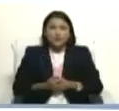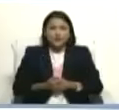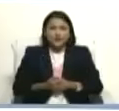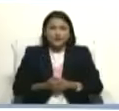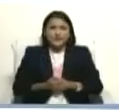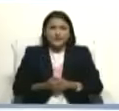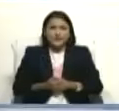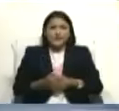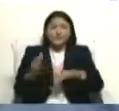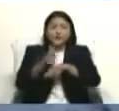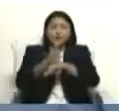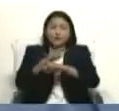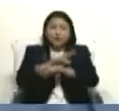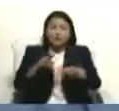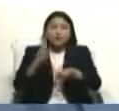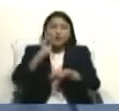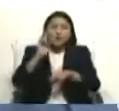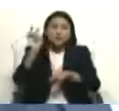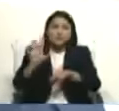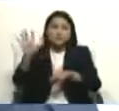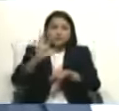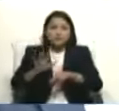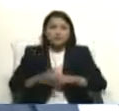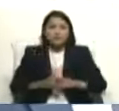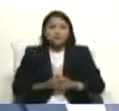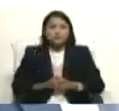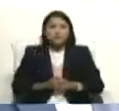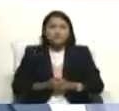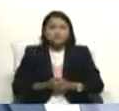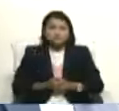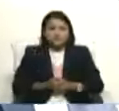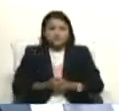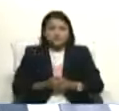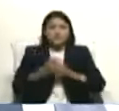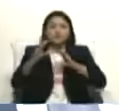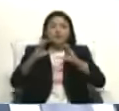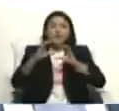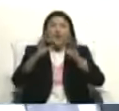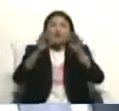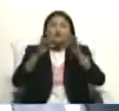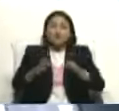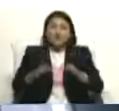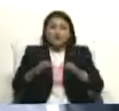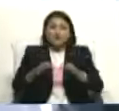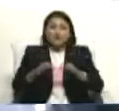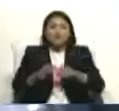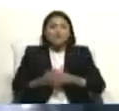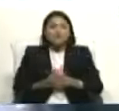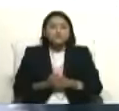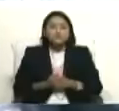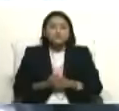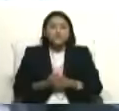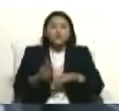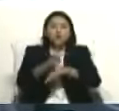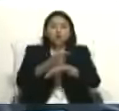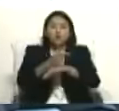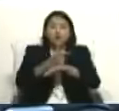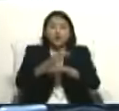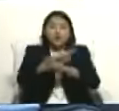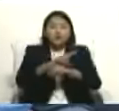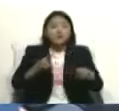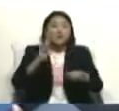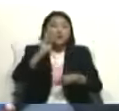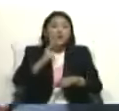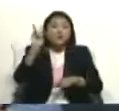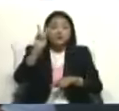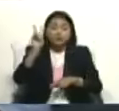del gobierno de la República Bolivariana de Venezuela. Comunicado oficial. El gobierno de la República